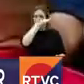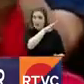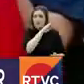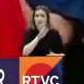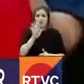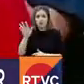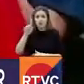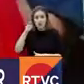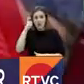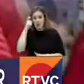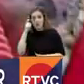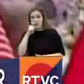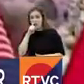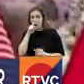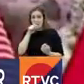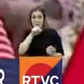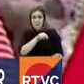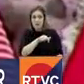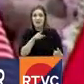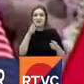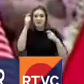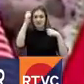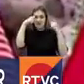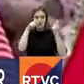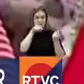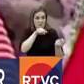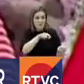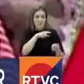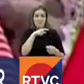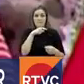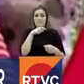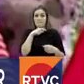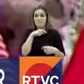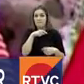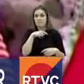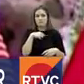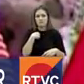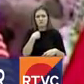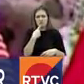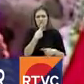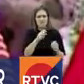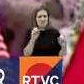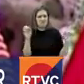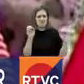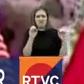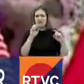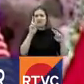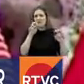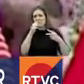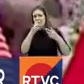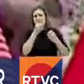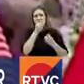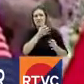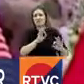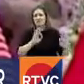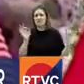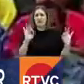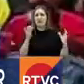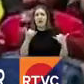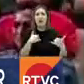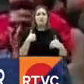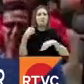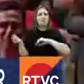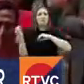actual gobierno venezolano y del chavismo. Carvajal argumentó que no se iba a referir a ningún tema por estar en un proceso